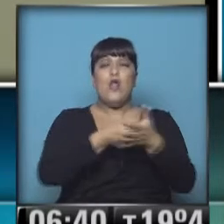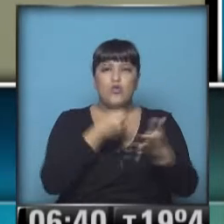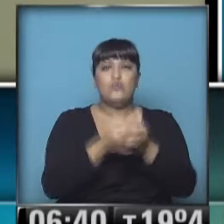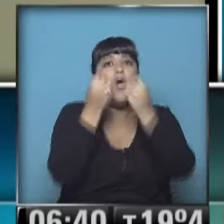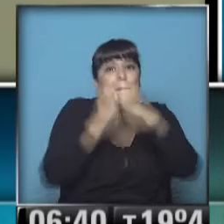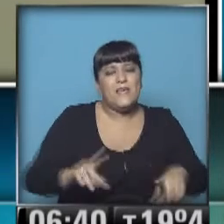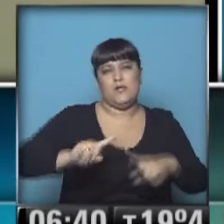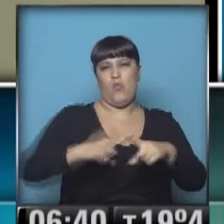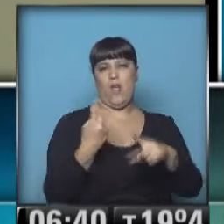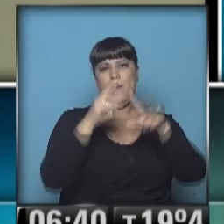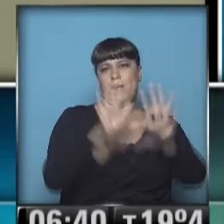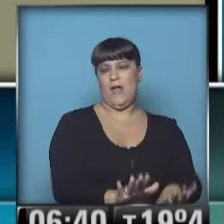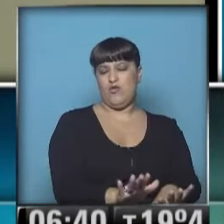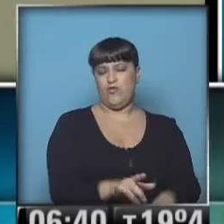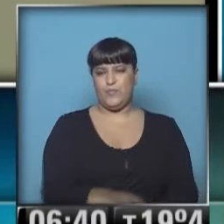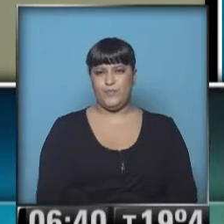huelga.